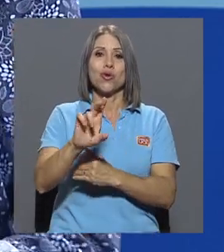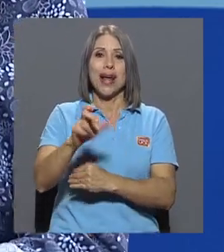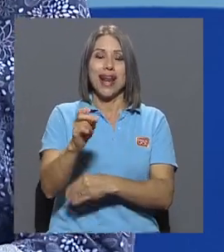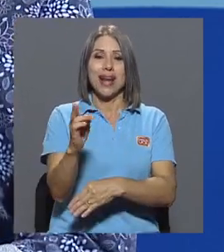user